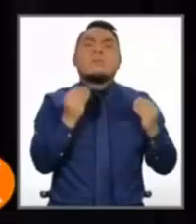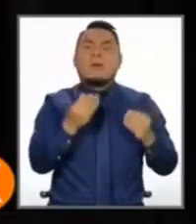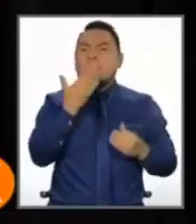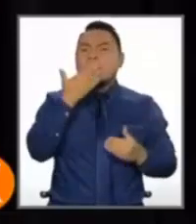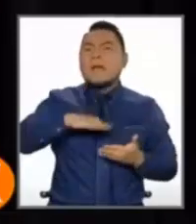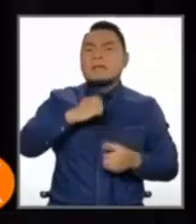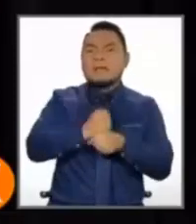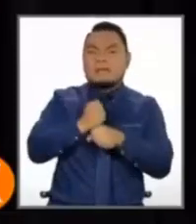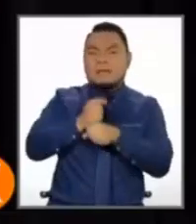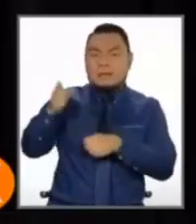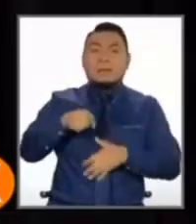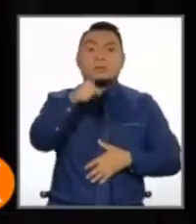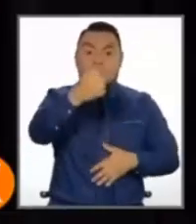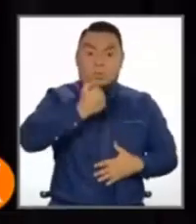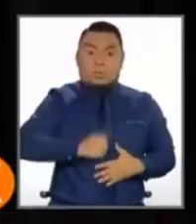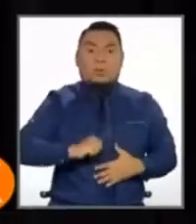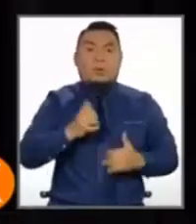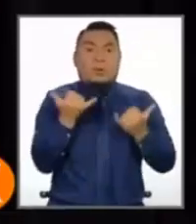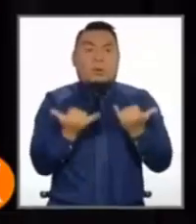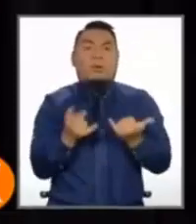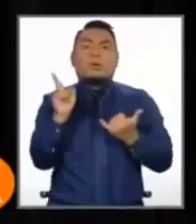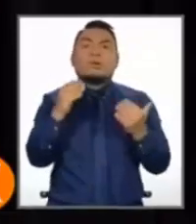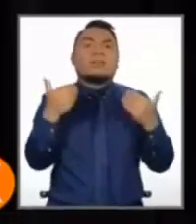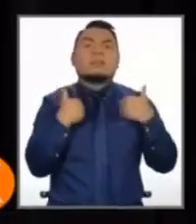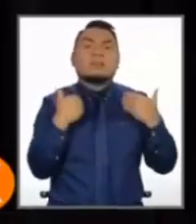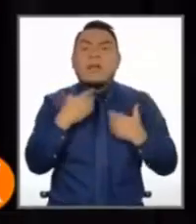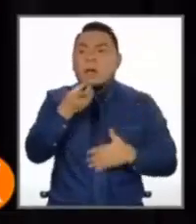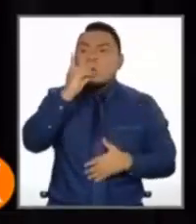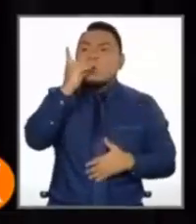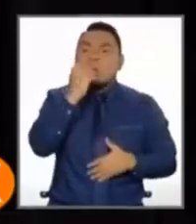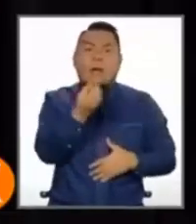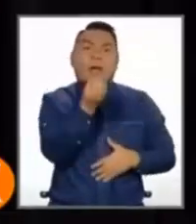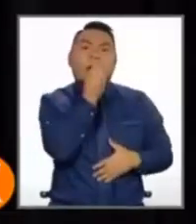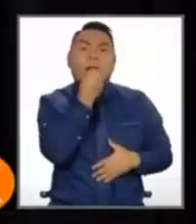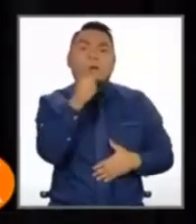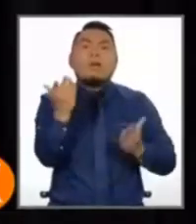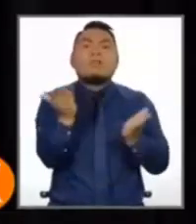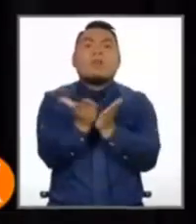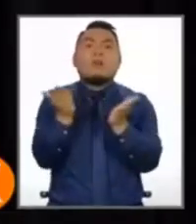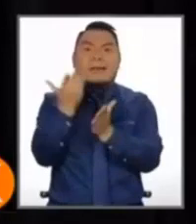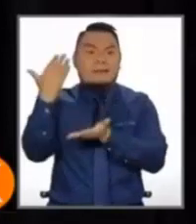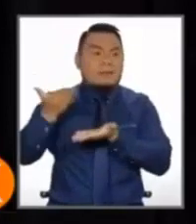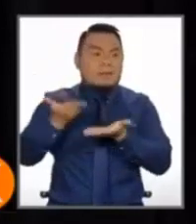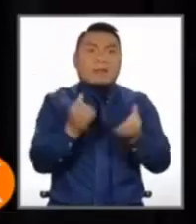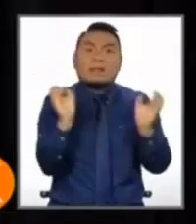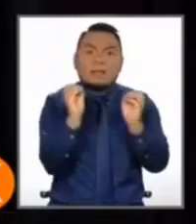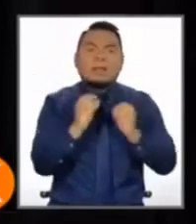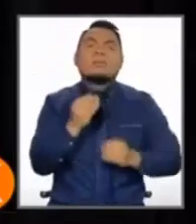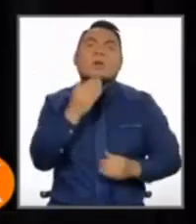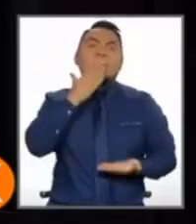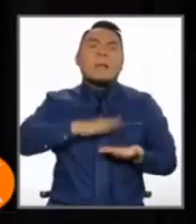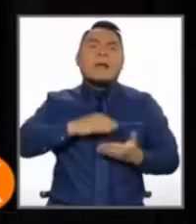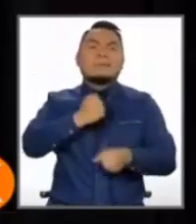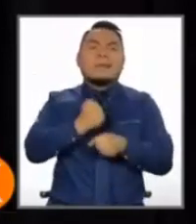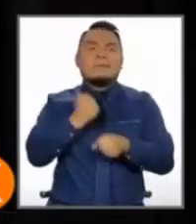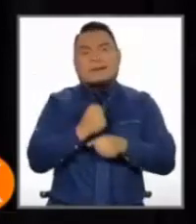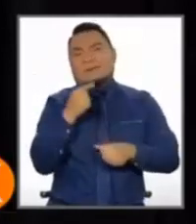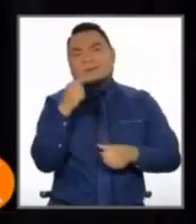mala gestión. Si tus hijos hoy no tienen el desayuno y el almuerzo que en el colegio debían tener es por la mala